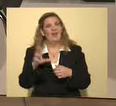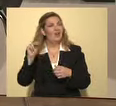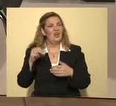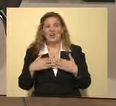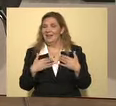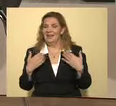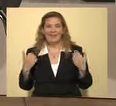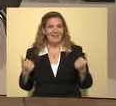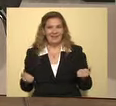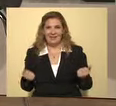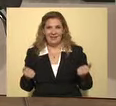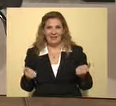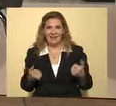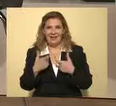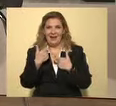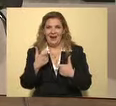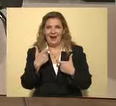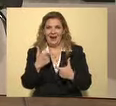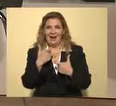esa entiende, cara que trae.